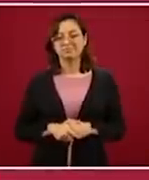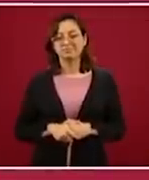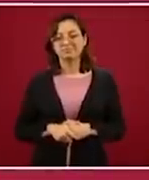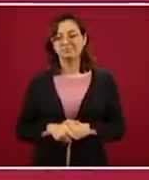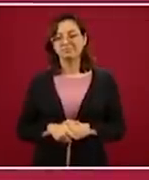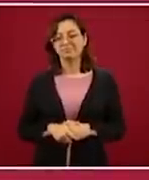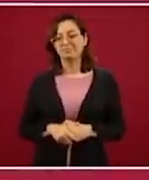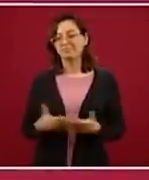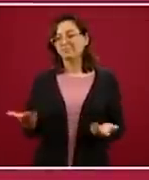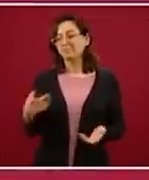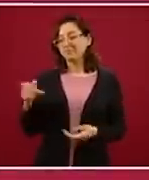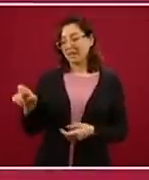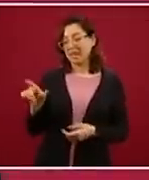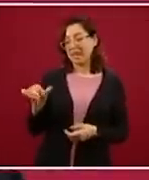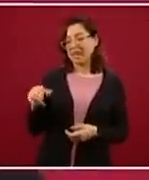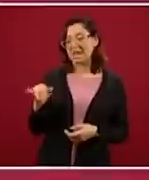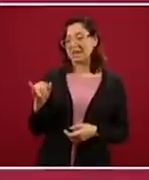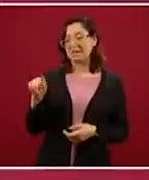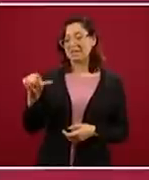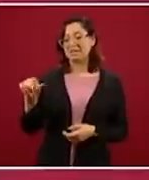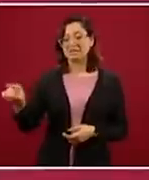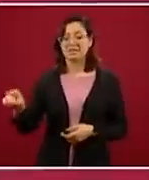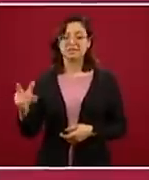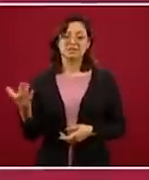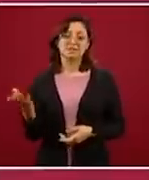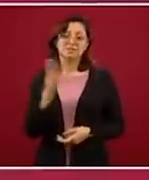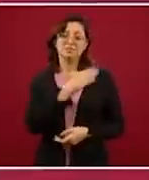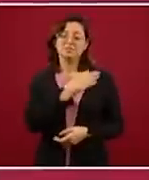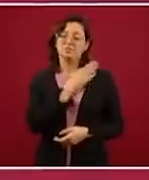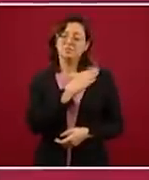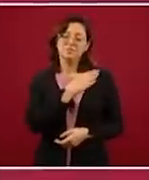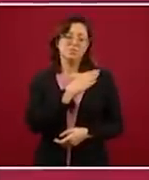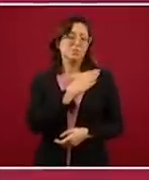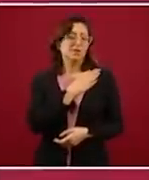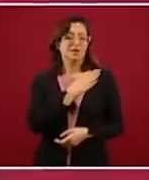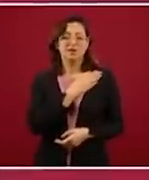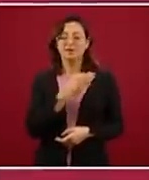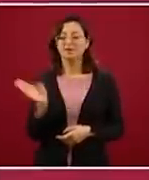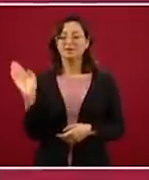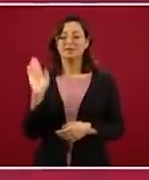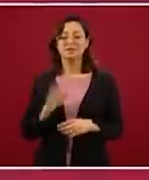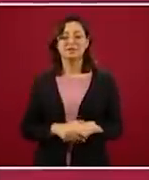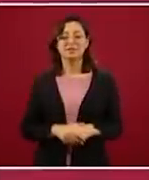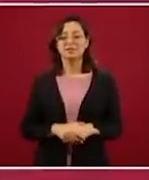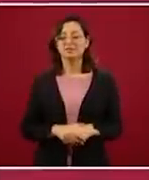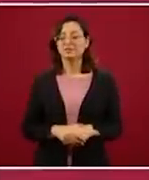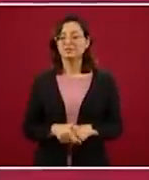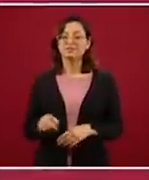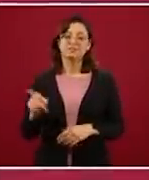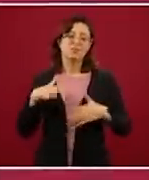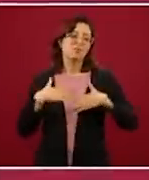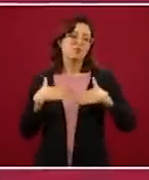Elenita, pues, que es un dulce y es pura buena fe,